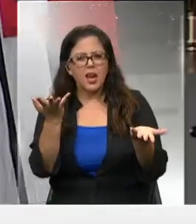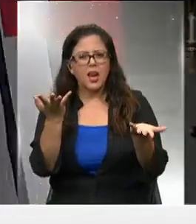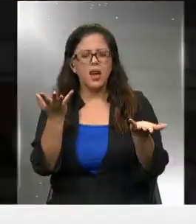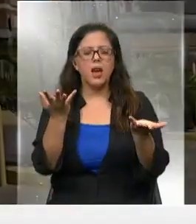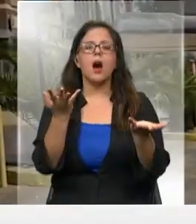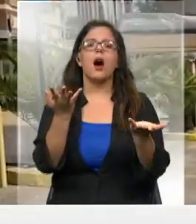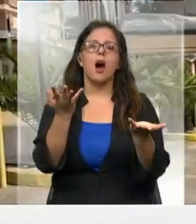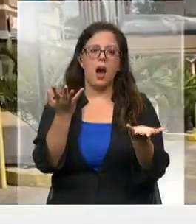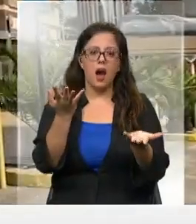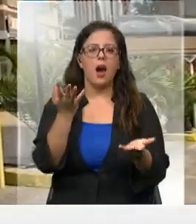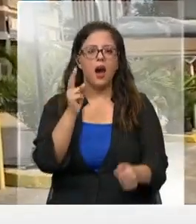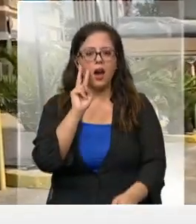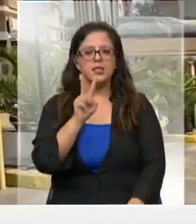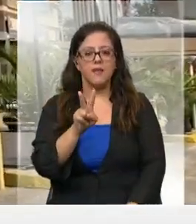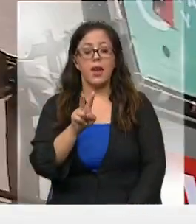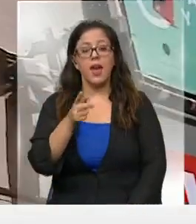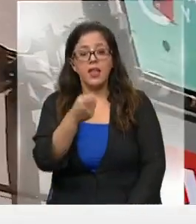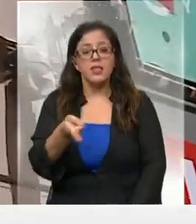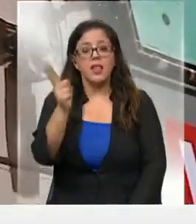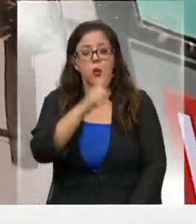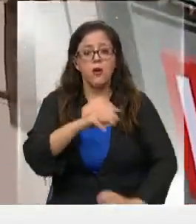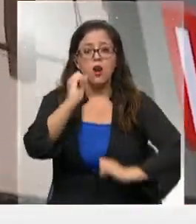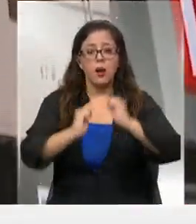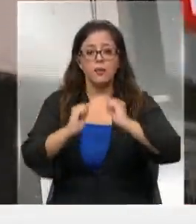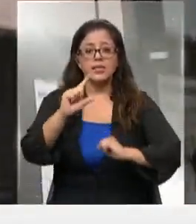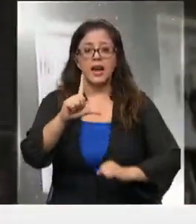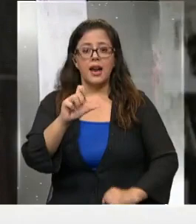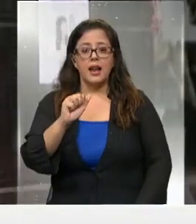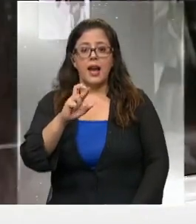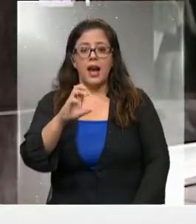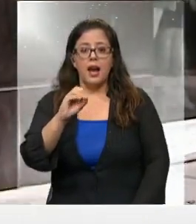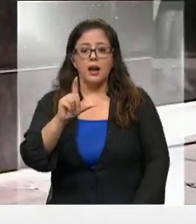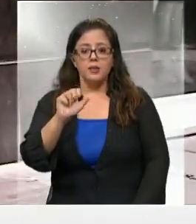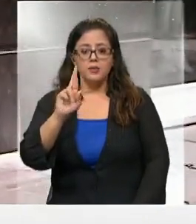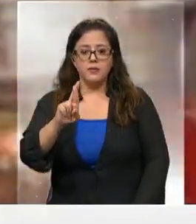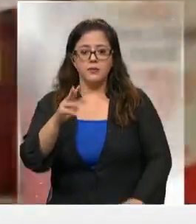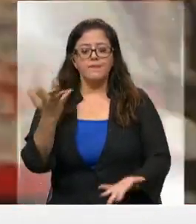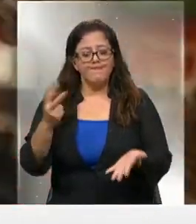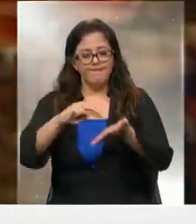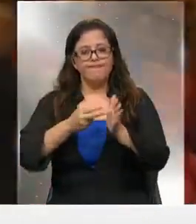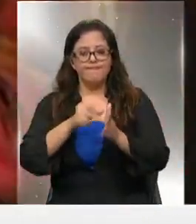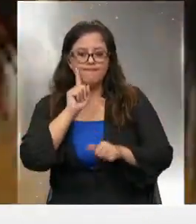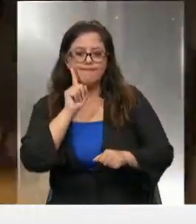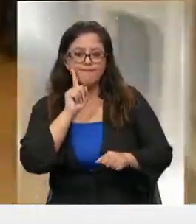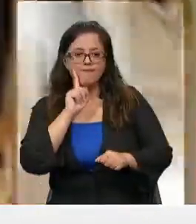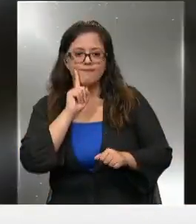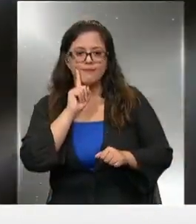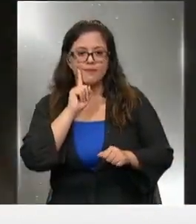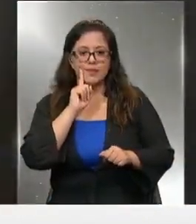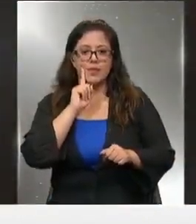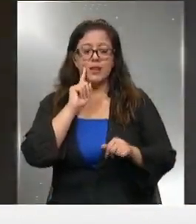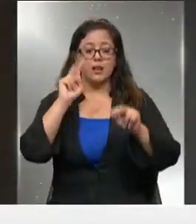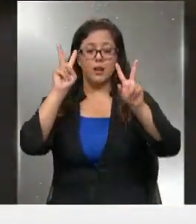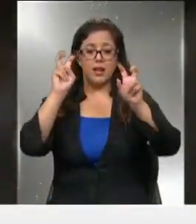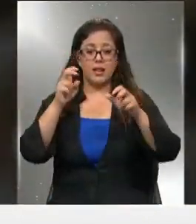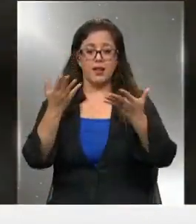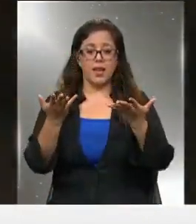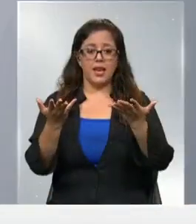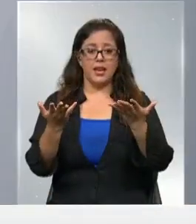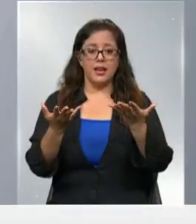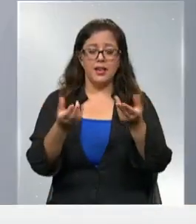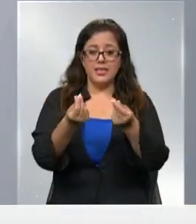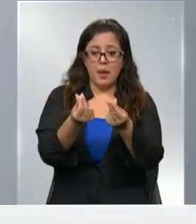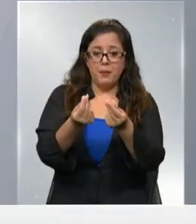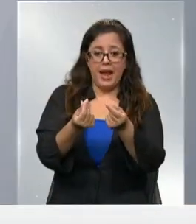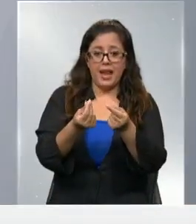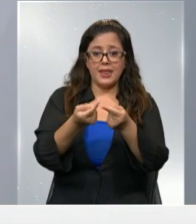luz. Nuevamente la multitienda La Polar se ve involucrada en una polémica, pero esta vez no por repactaciones, sino que